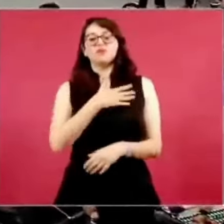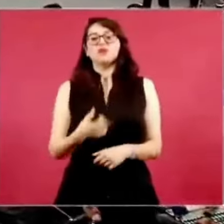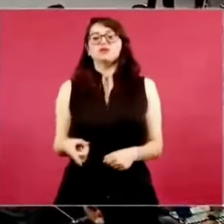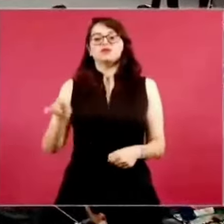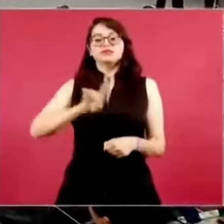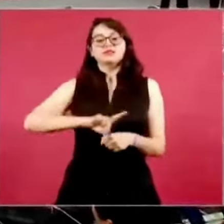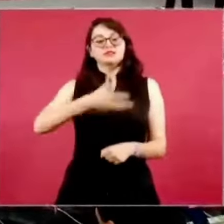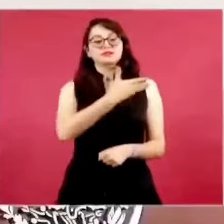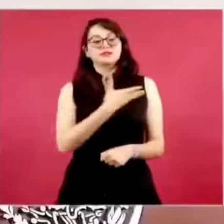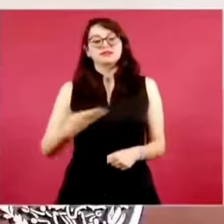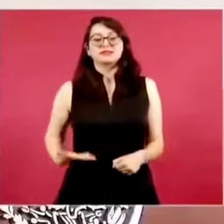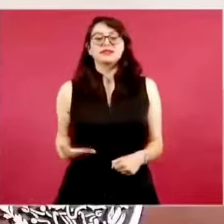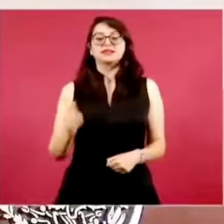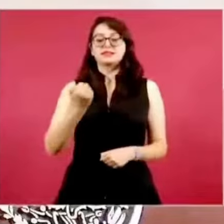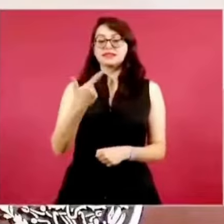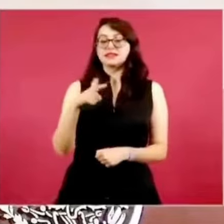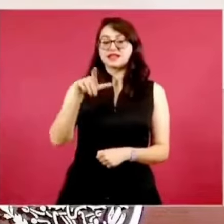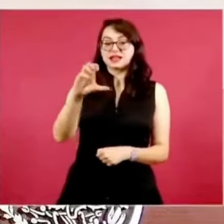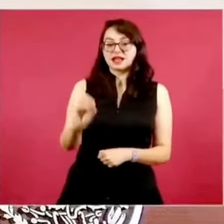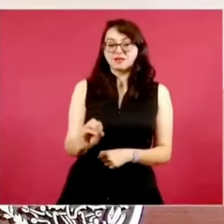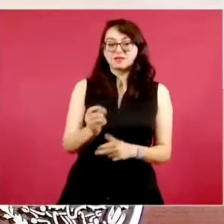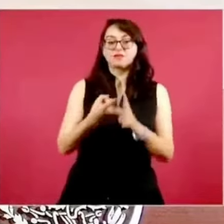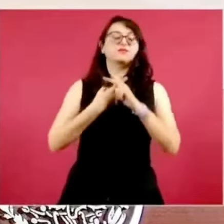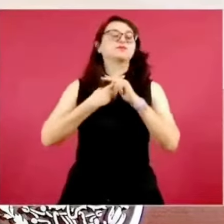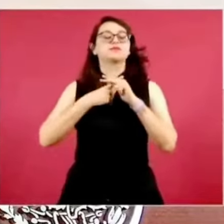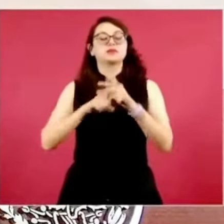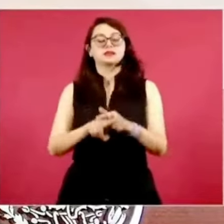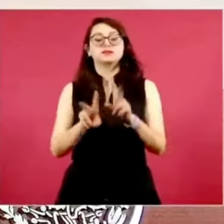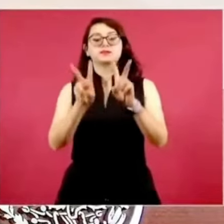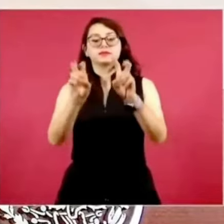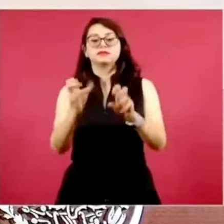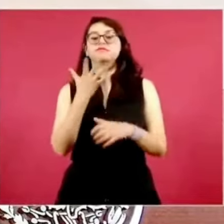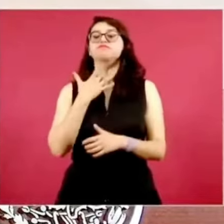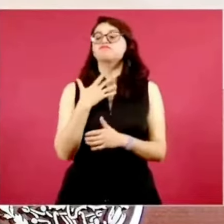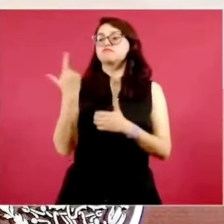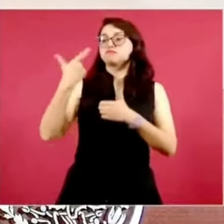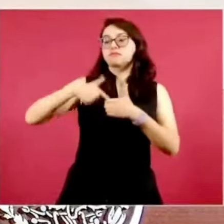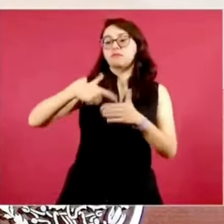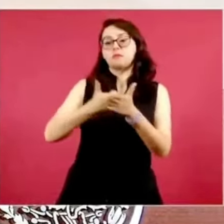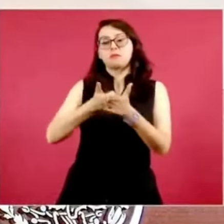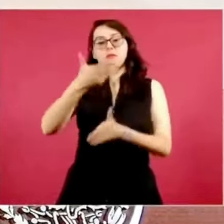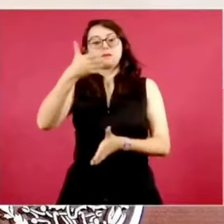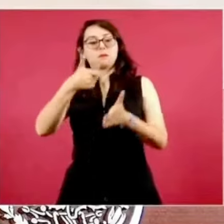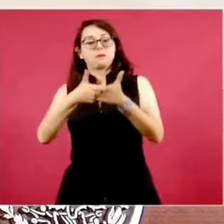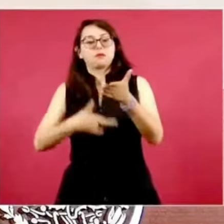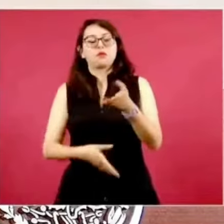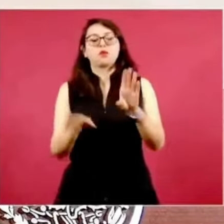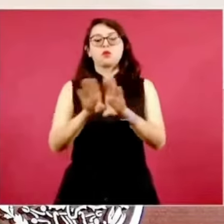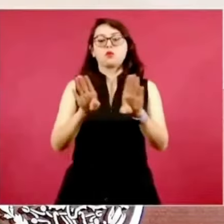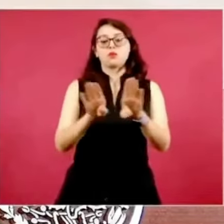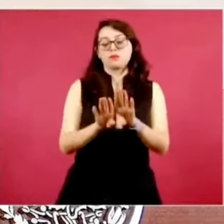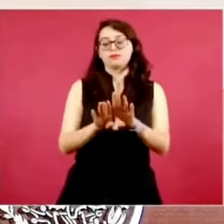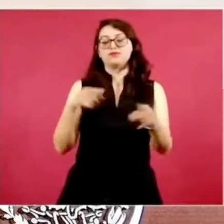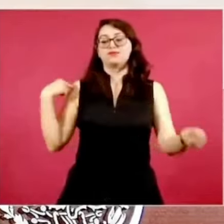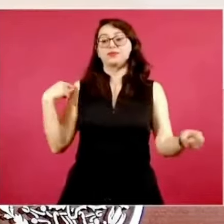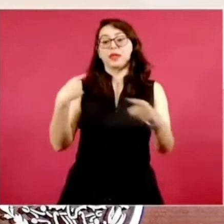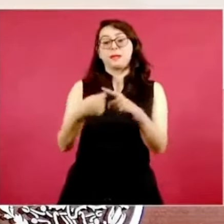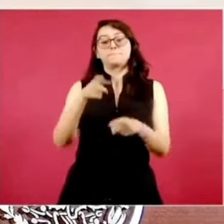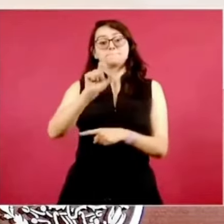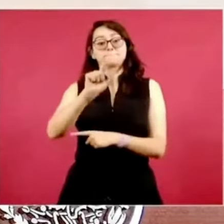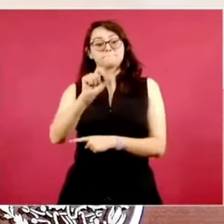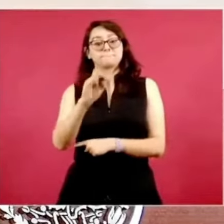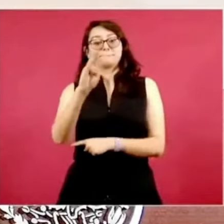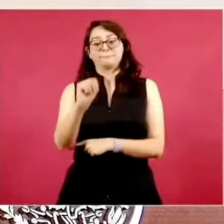todos ustedes iniciamos con el quienes quienen los precios de los combustibles y tenemos que al día 29 de febrero la mezcla